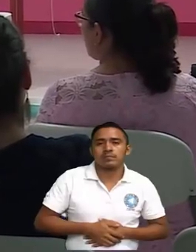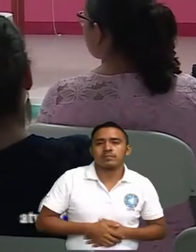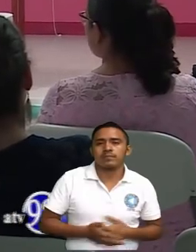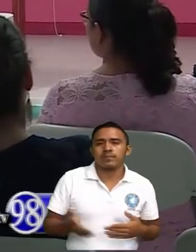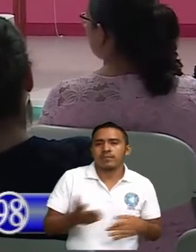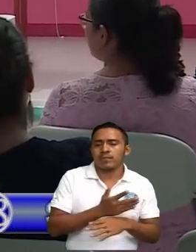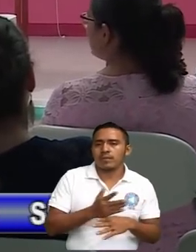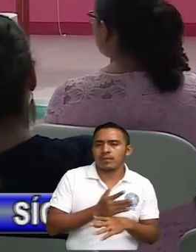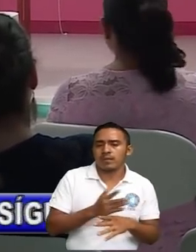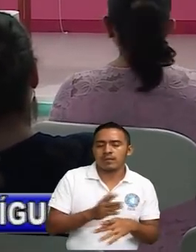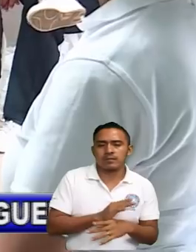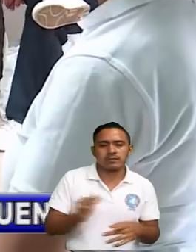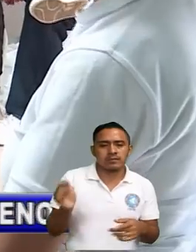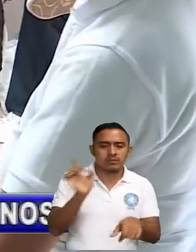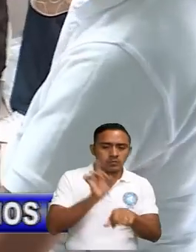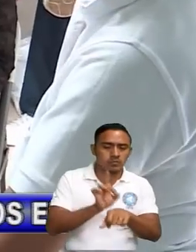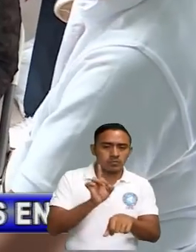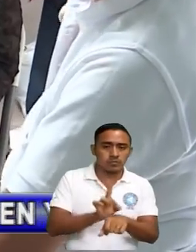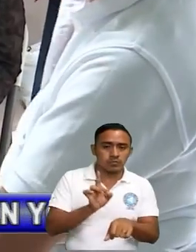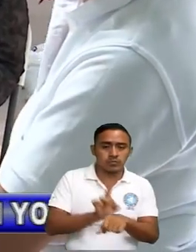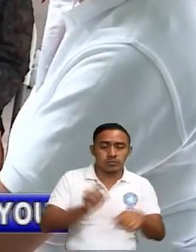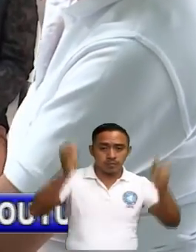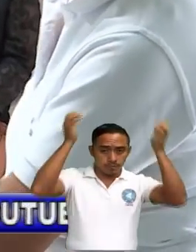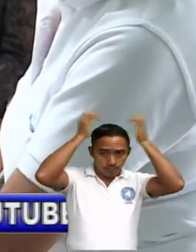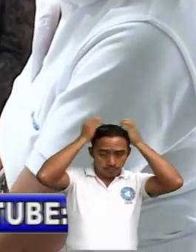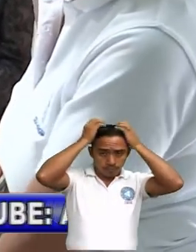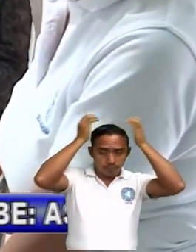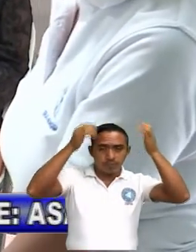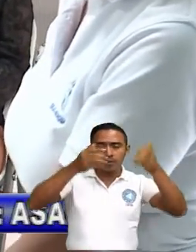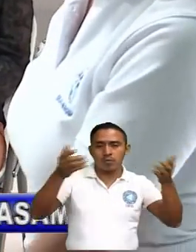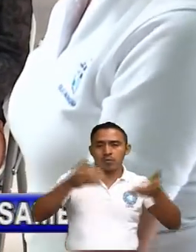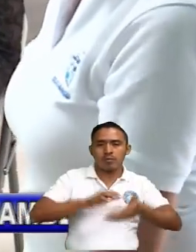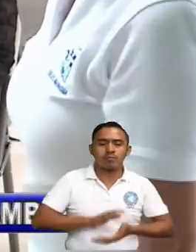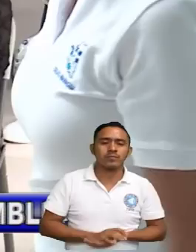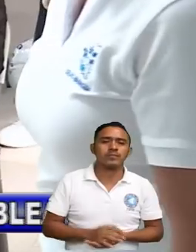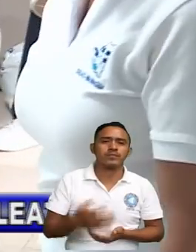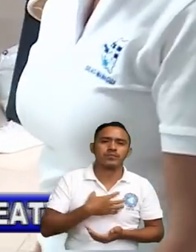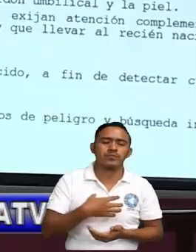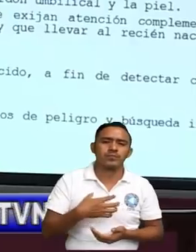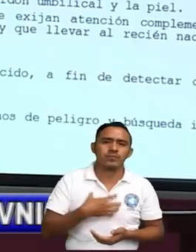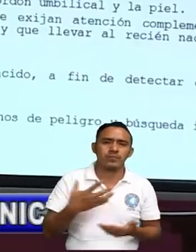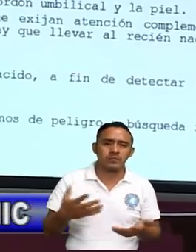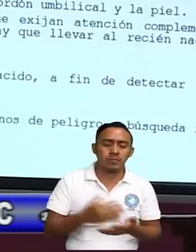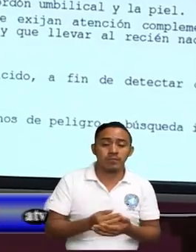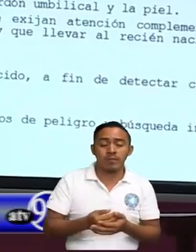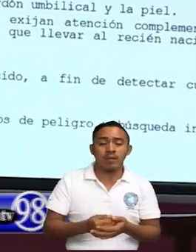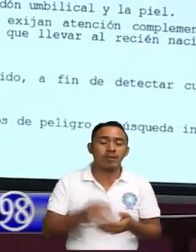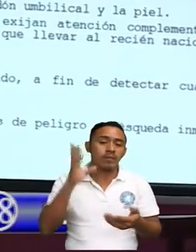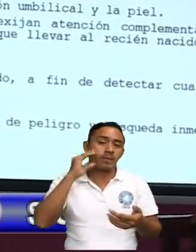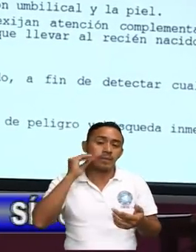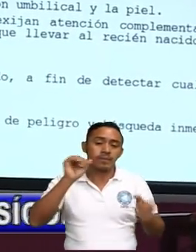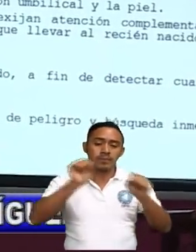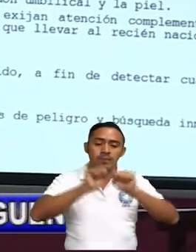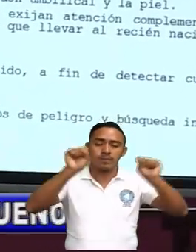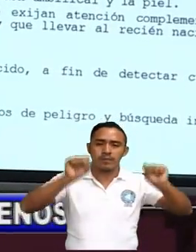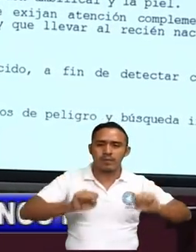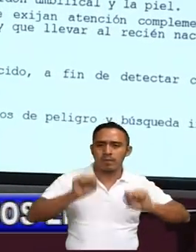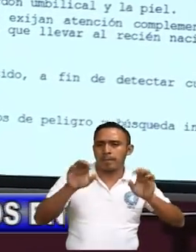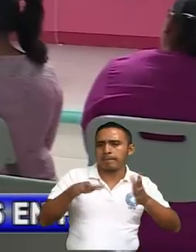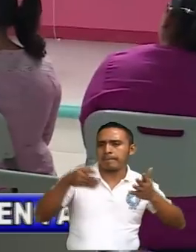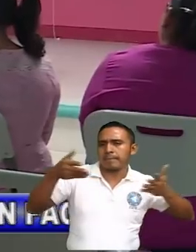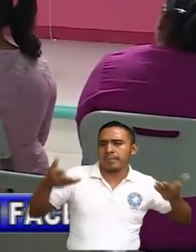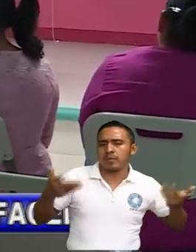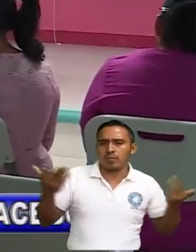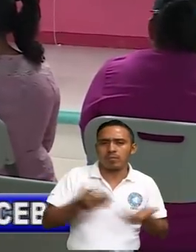Médicos y enfermeras de los hospitales materno-infantiles del país fortalecieron sus conocimientos a través de un taller con el fin de brindar